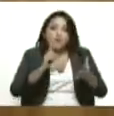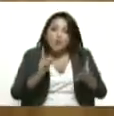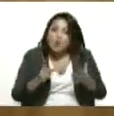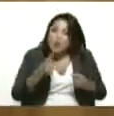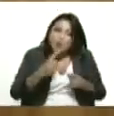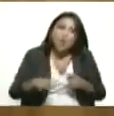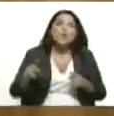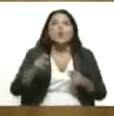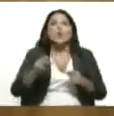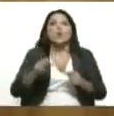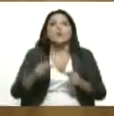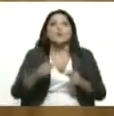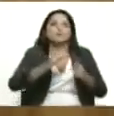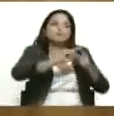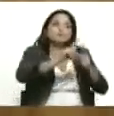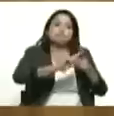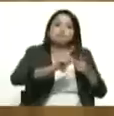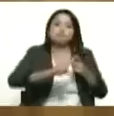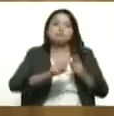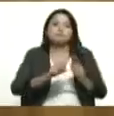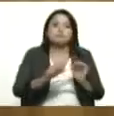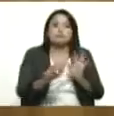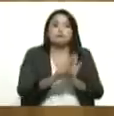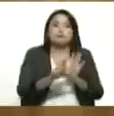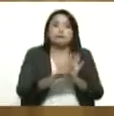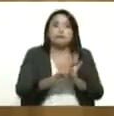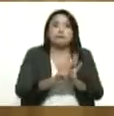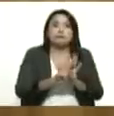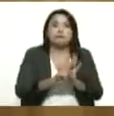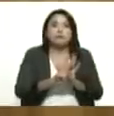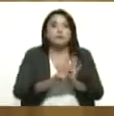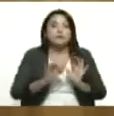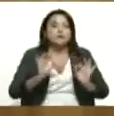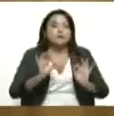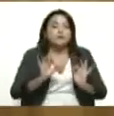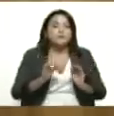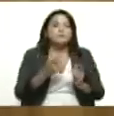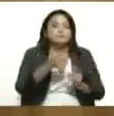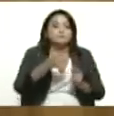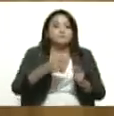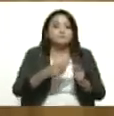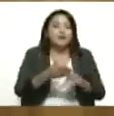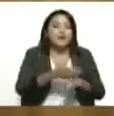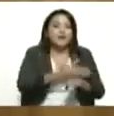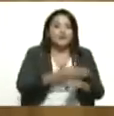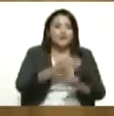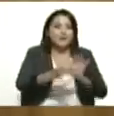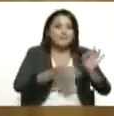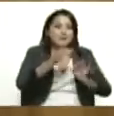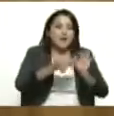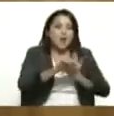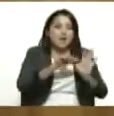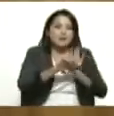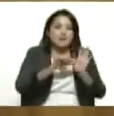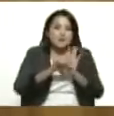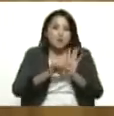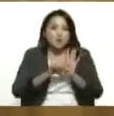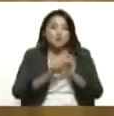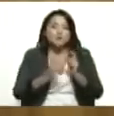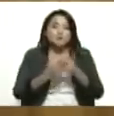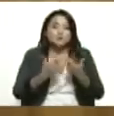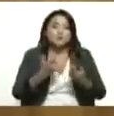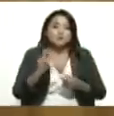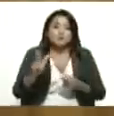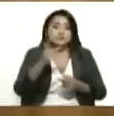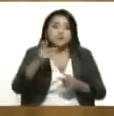origen lícito, cuyo valor sea equivalente a cualquiera de los bienes descritos en los numerales anteriores, cuando se acredita el derecho de un